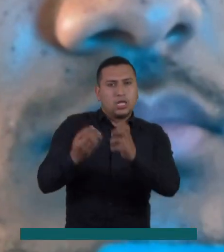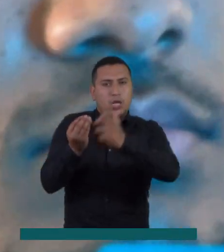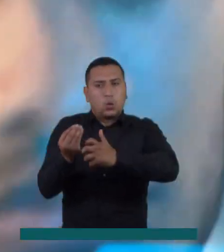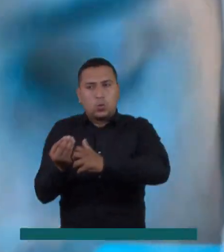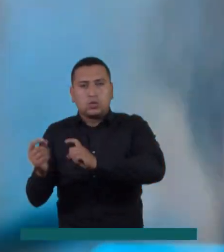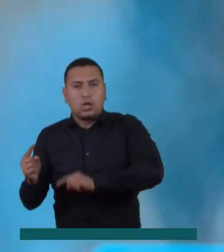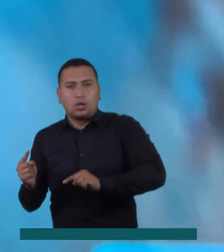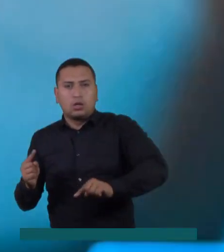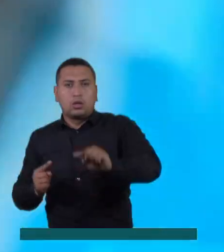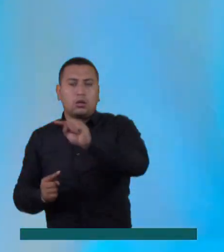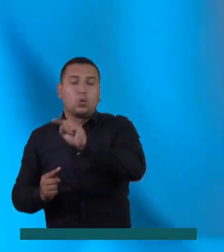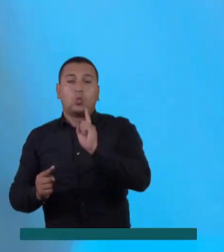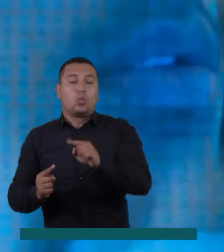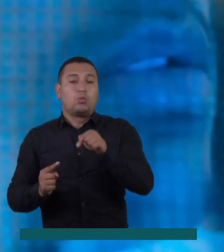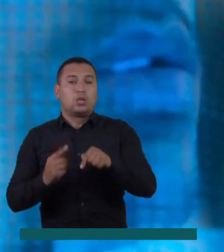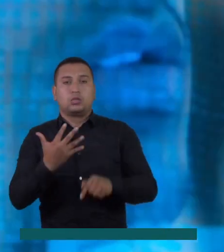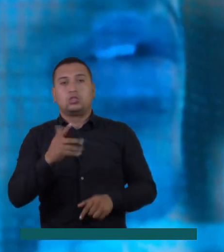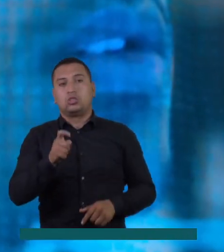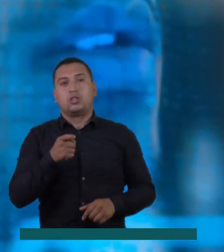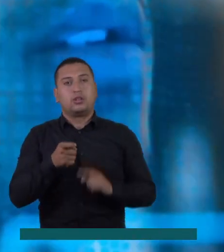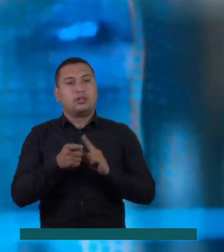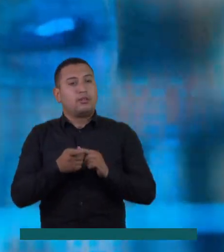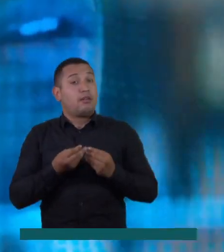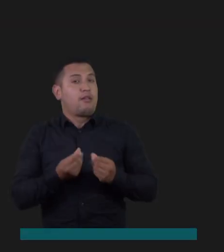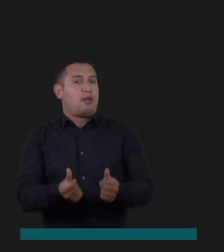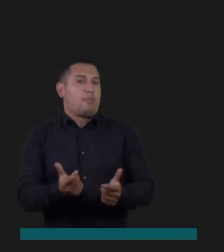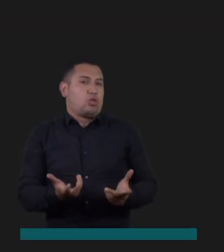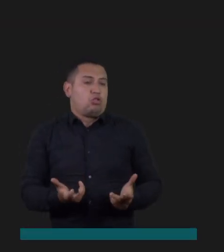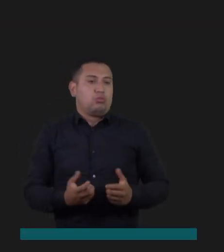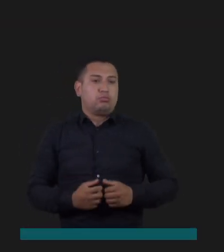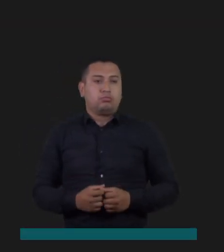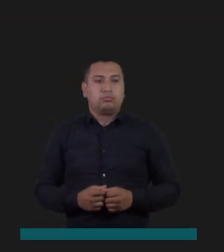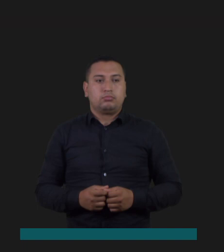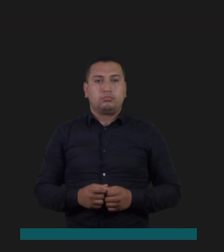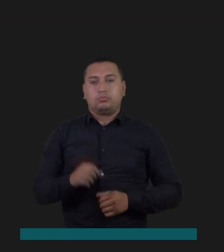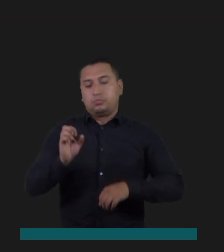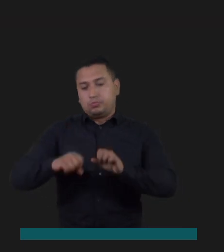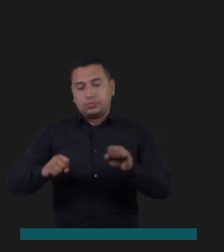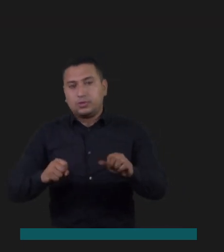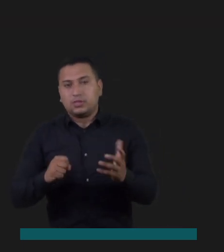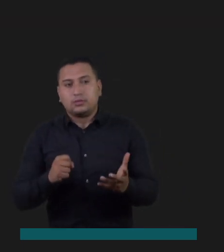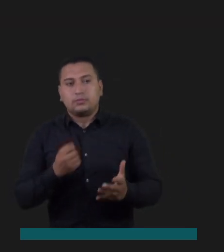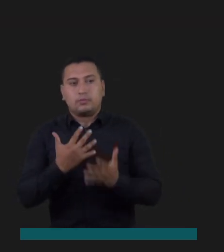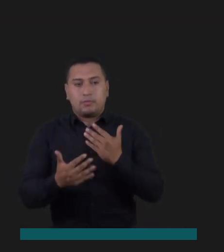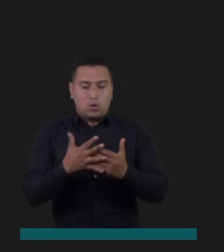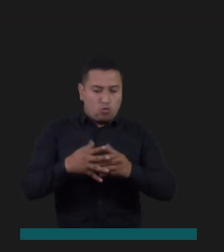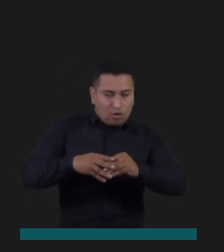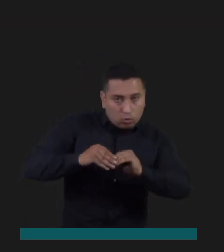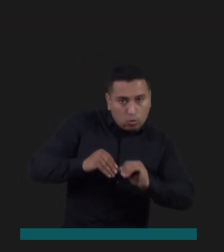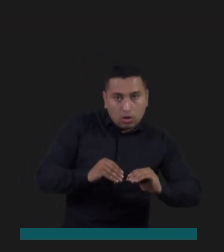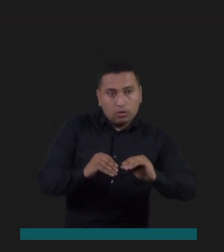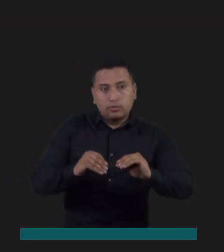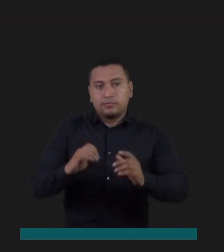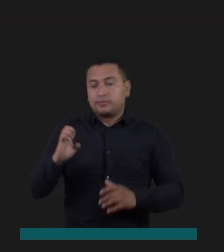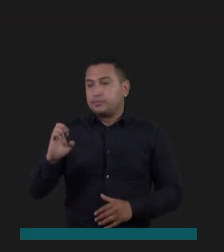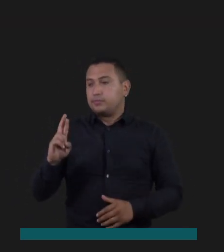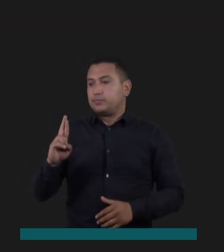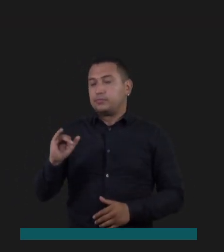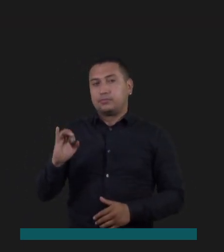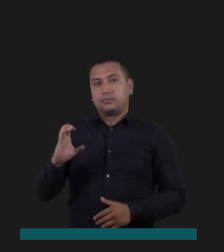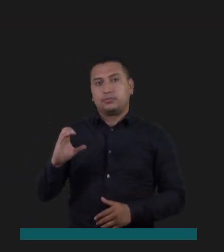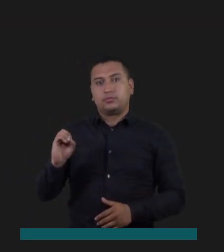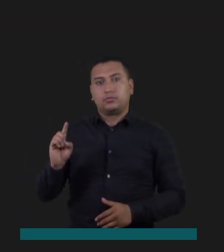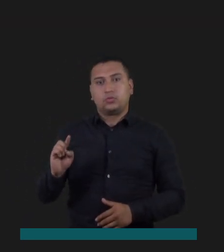estabilidad y rápidez del 5G y, por supuesto, la poca latencia. Podemos hablar de manufactura. Ericsson, por ejemplo, tiene una fábrica en Dallas